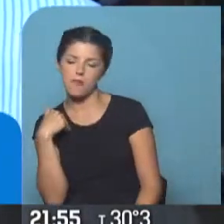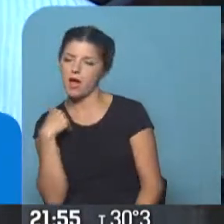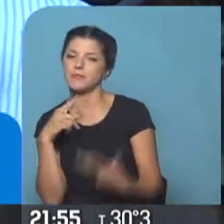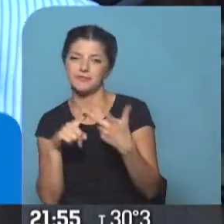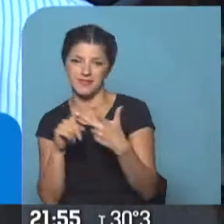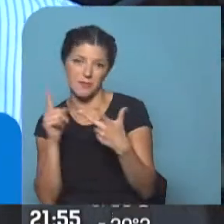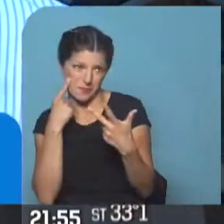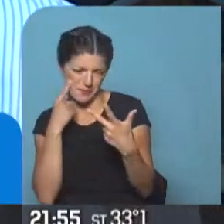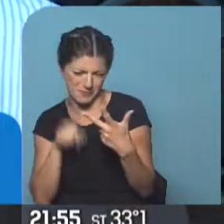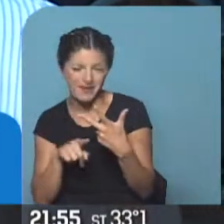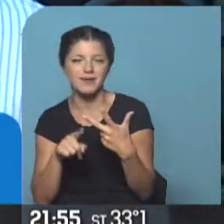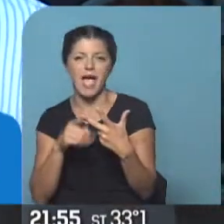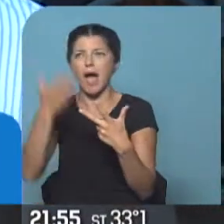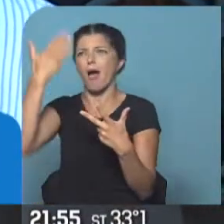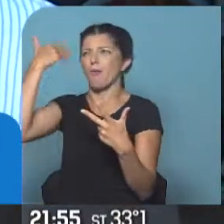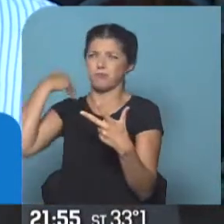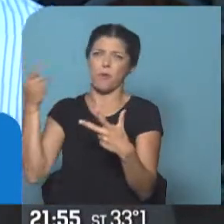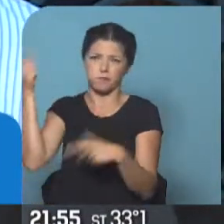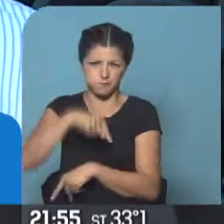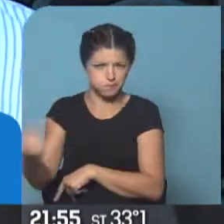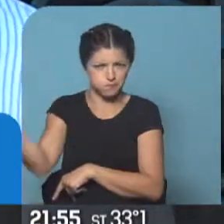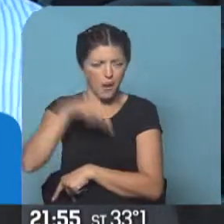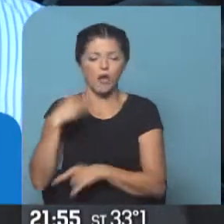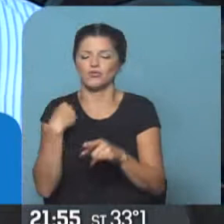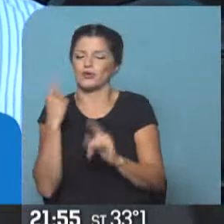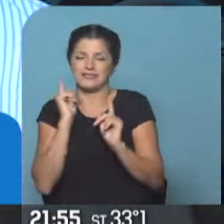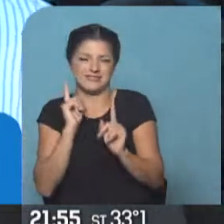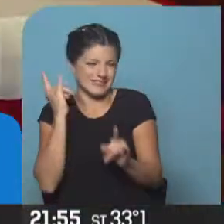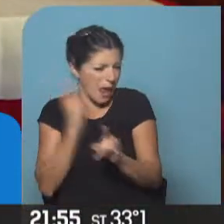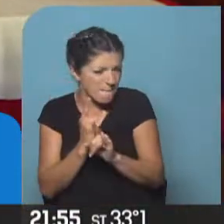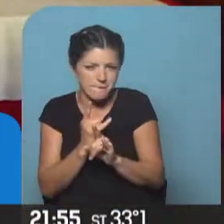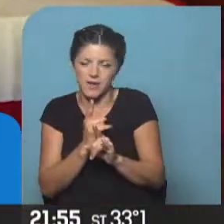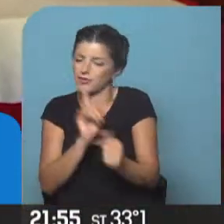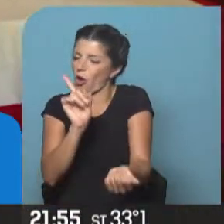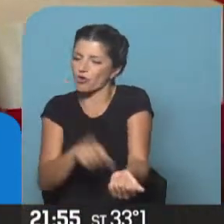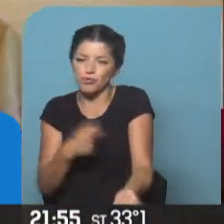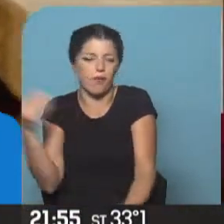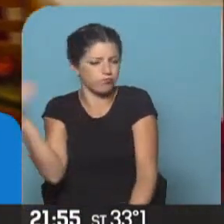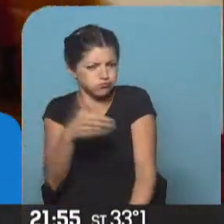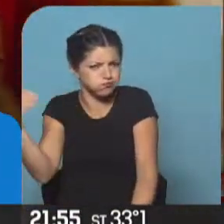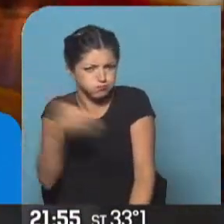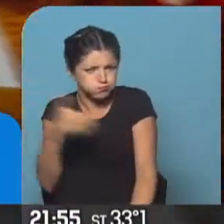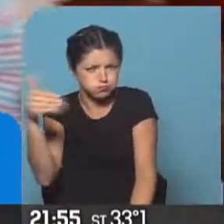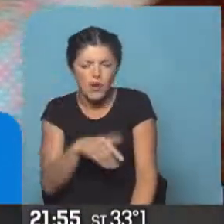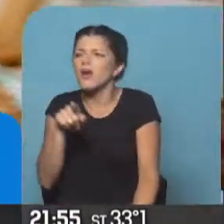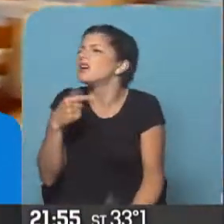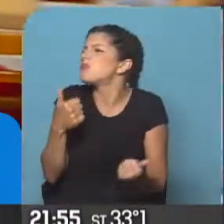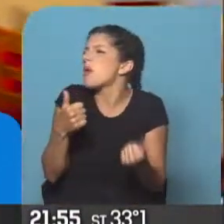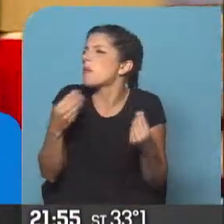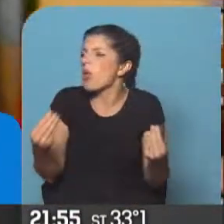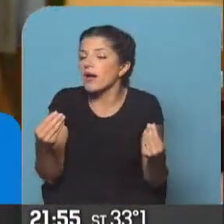vive, así que no, siempre acá, siempre, a full acá. ¿Qué tiene de bueno el pan dulce de Plaza Mayor? Qué riquísimo